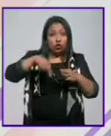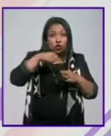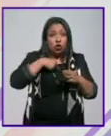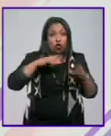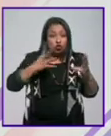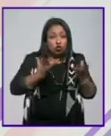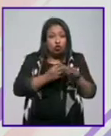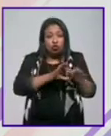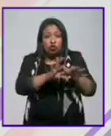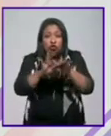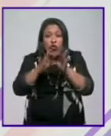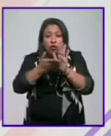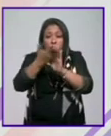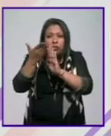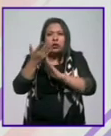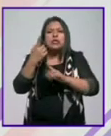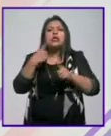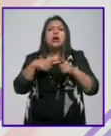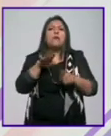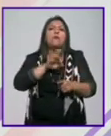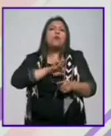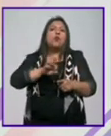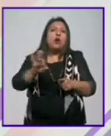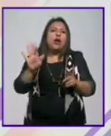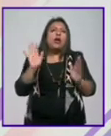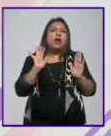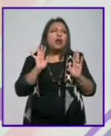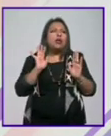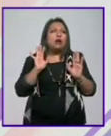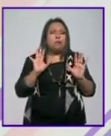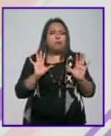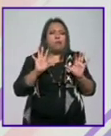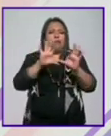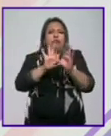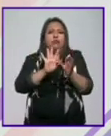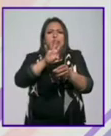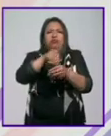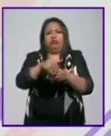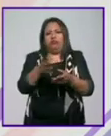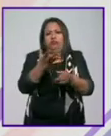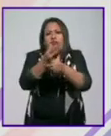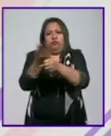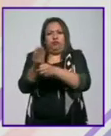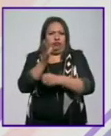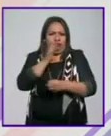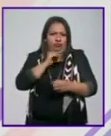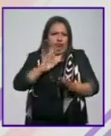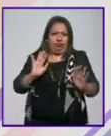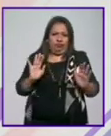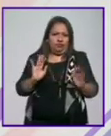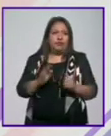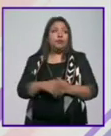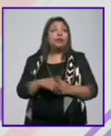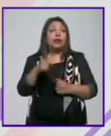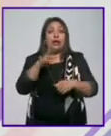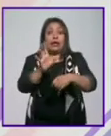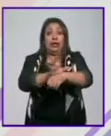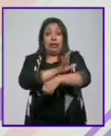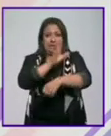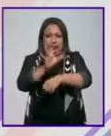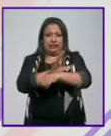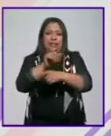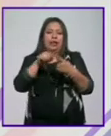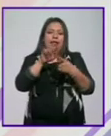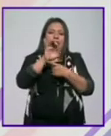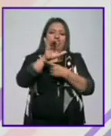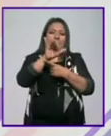construyendo, ¿quién de nosotros tiene la posibilidad de componerlo? Nadie. La electricidad y la